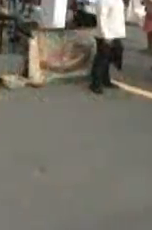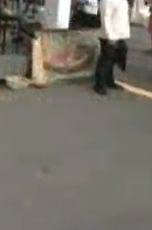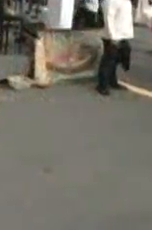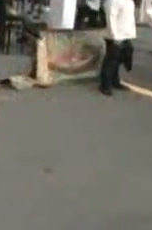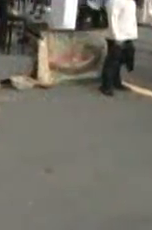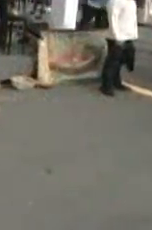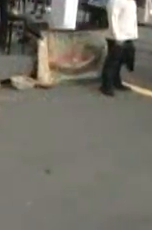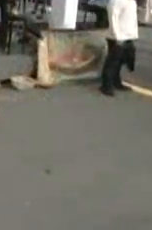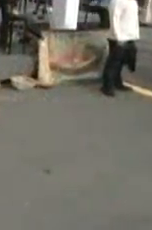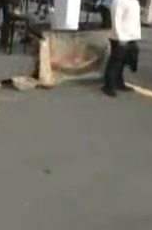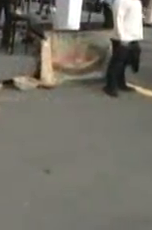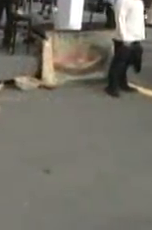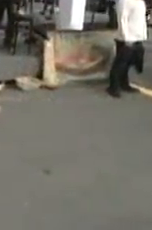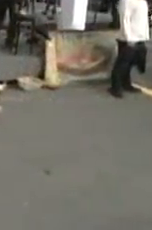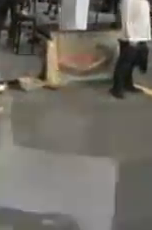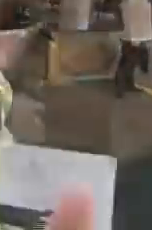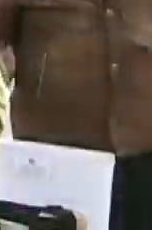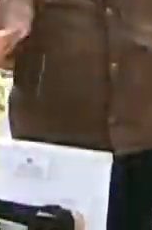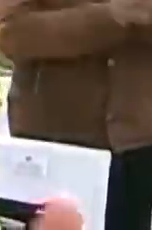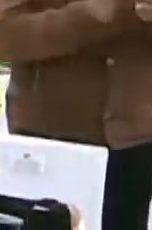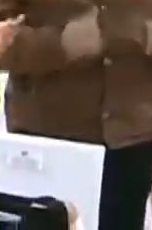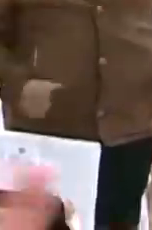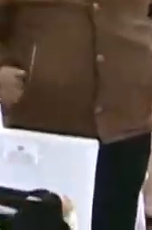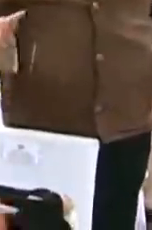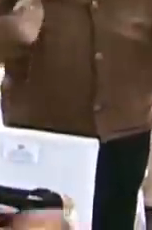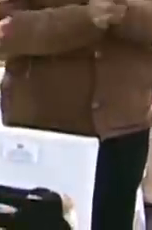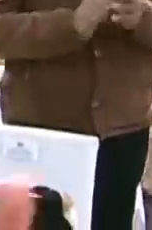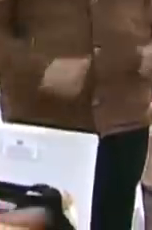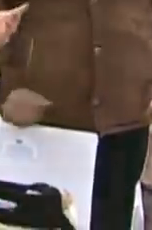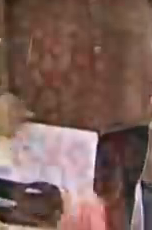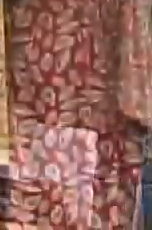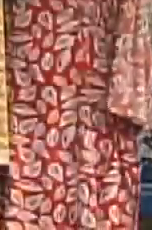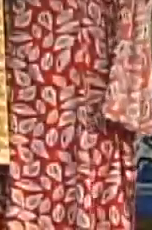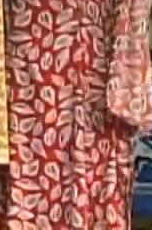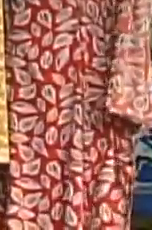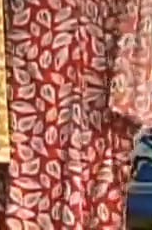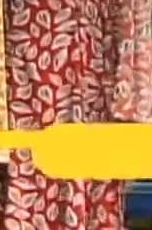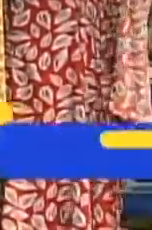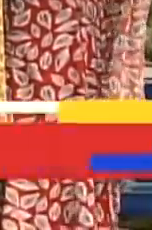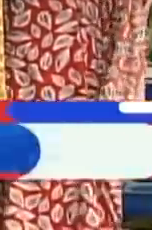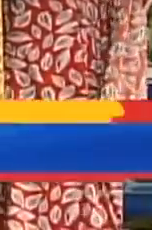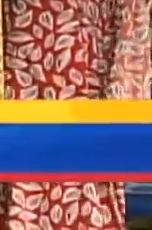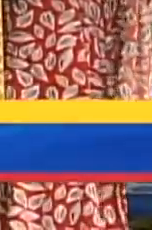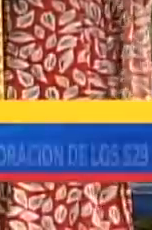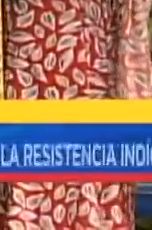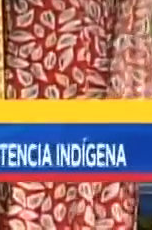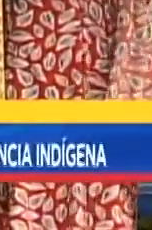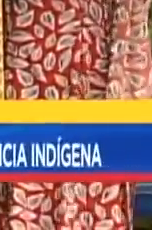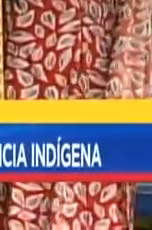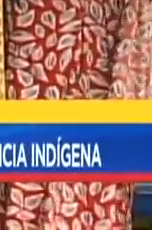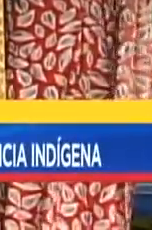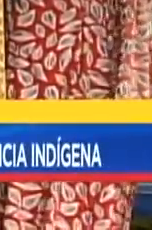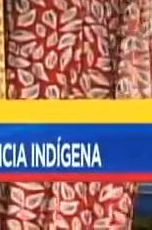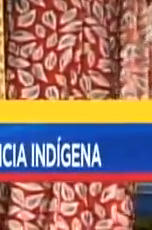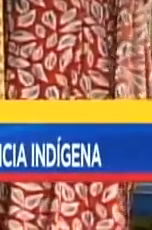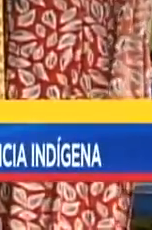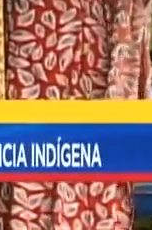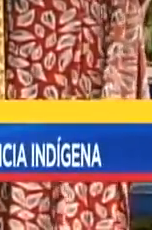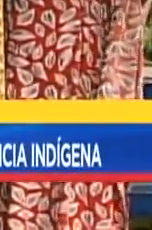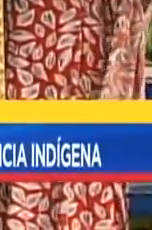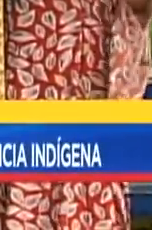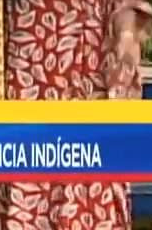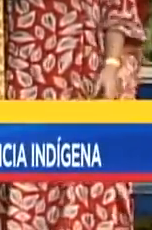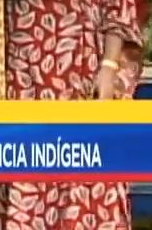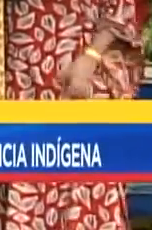Maduro, en esta pintura que ha sido expresión de todo el pueblo indígena de Amazonas, que se da cita